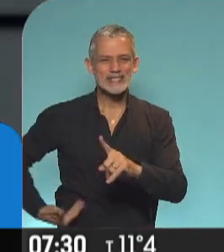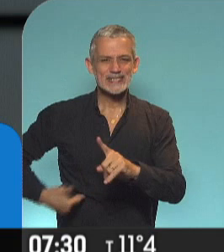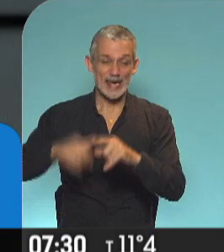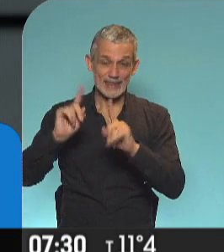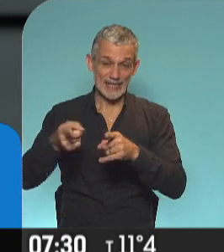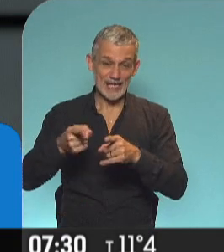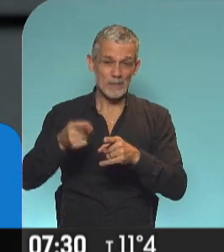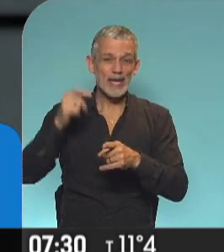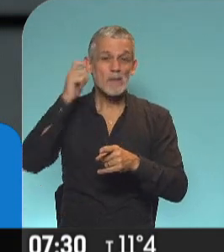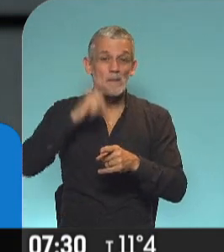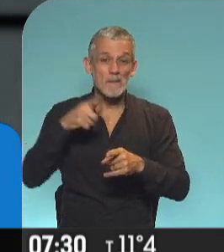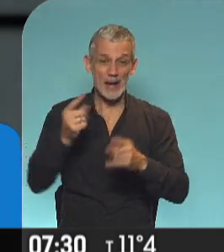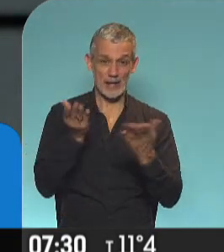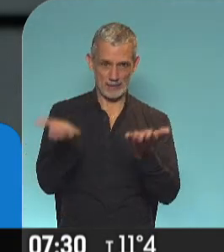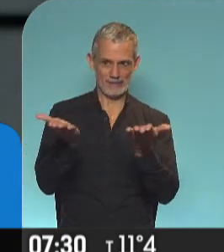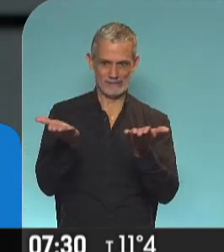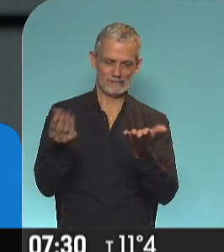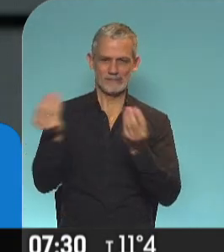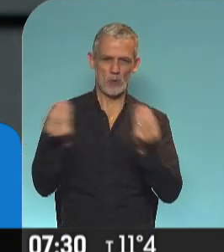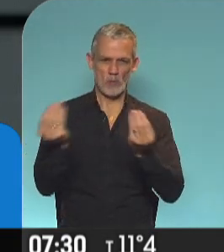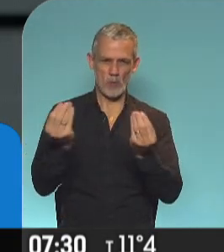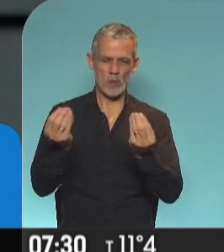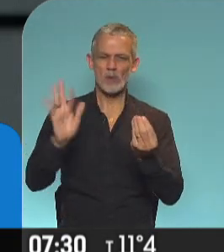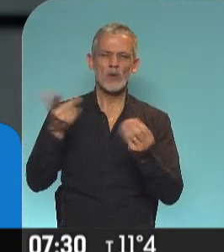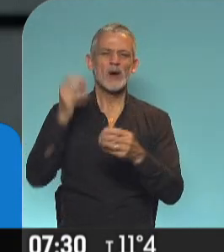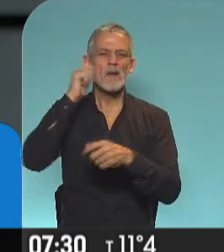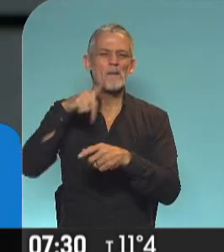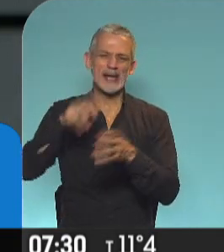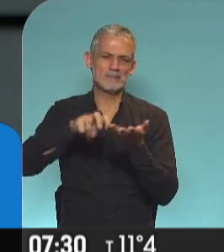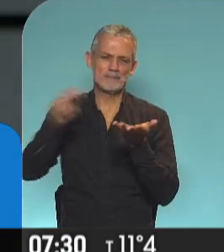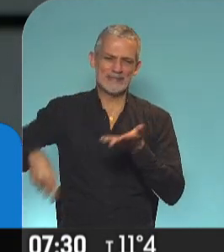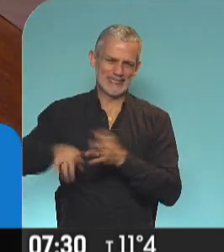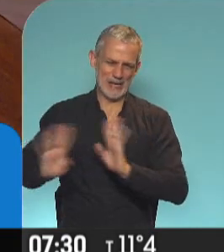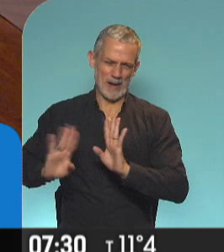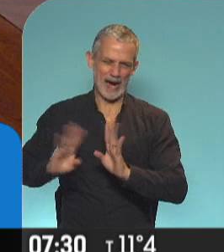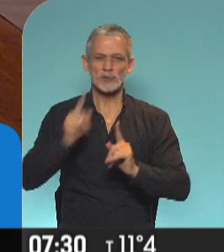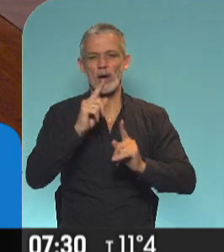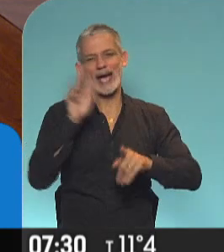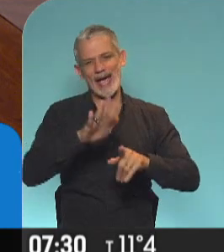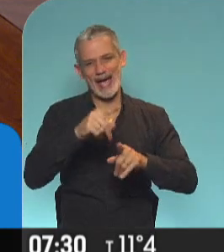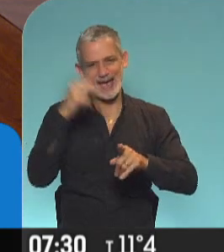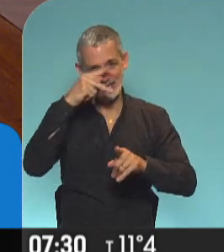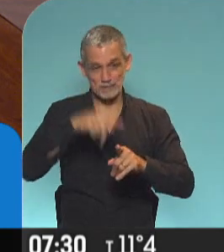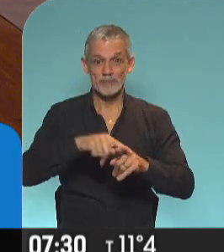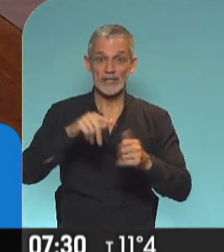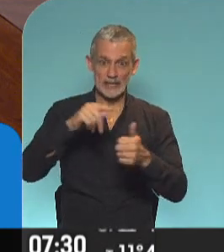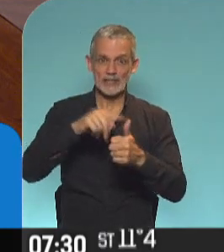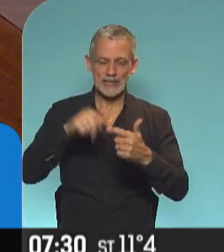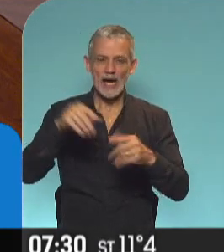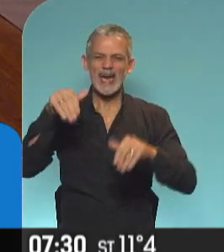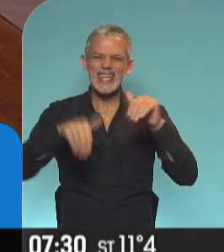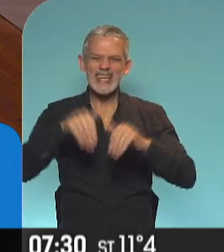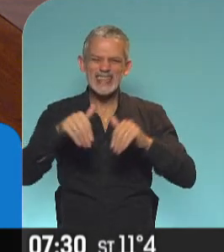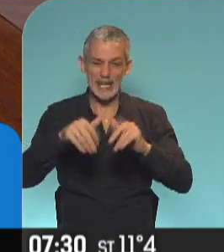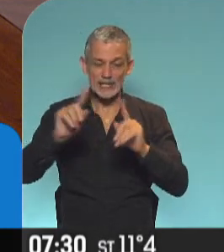también Carlos Saúl Menem, que en el balotaje resuelve bajarse. Inclusive en algún momento iba a competir en una supuesta interna el